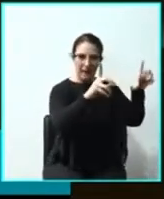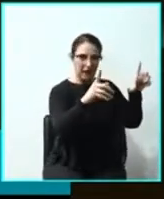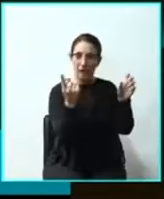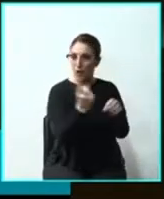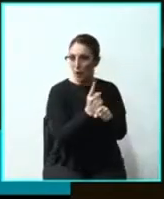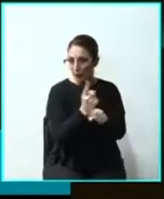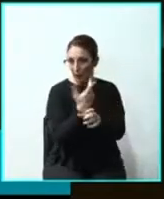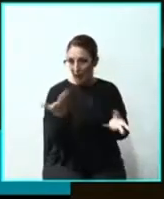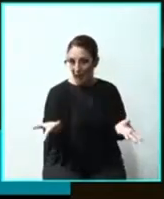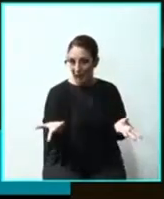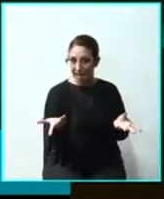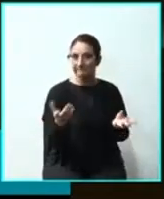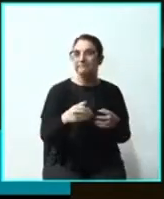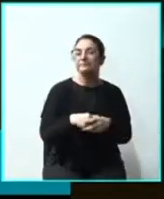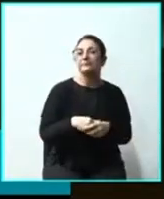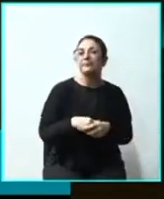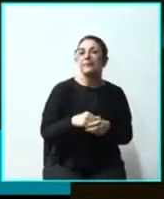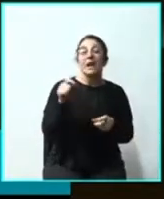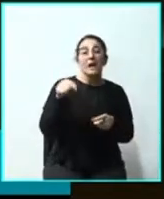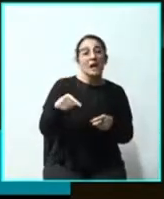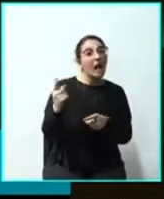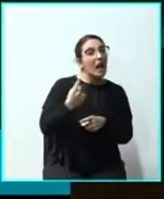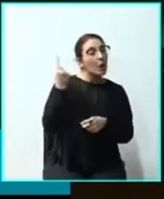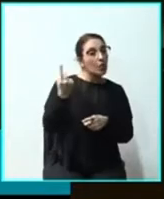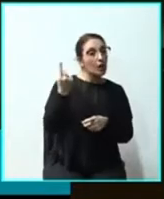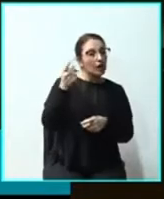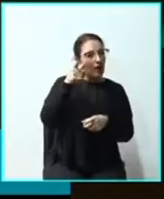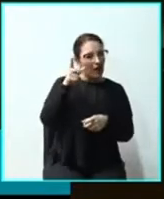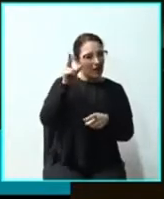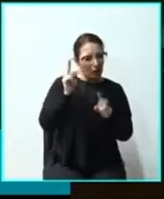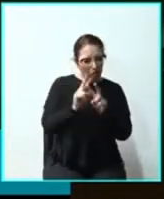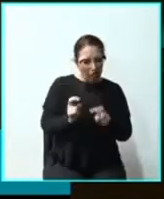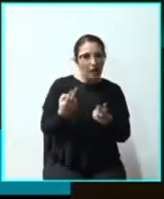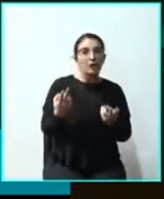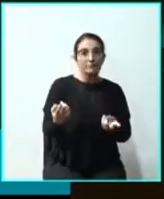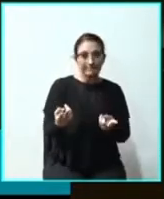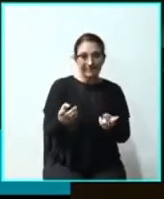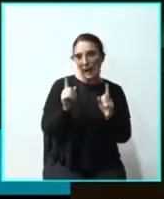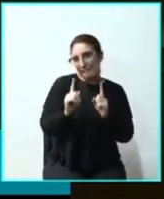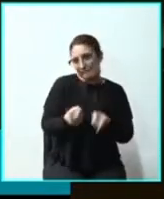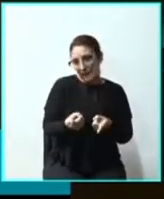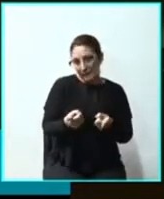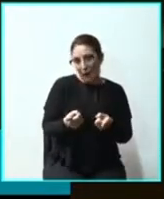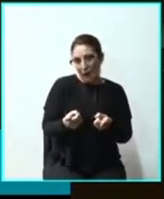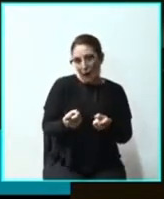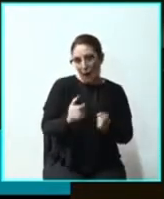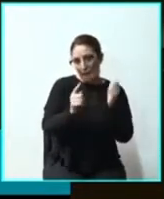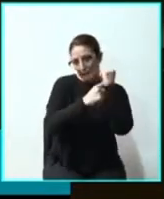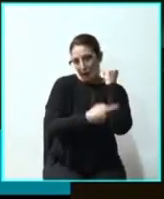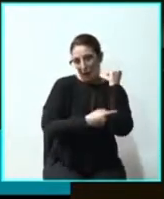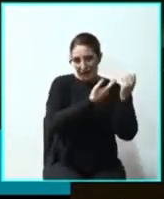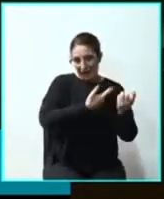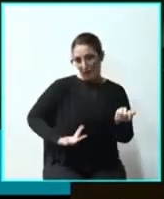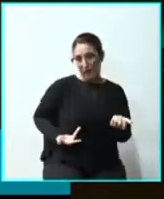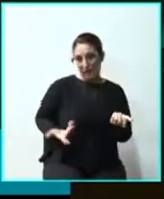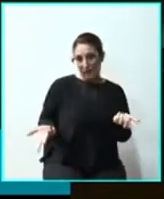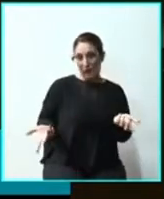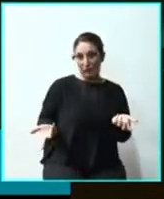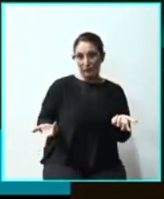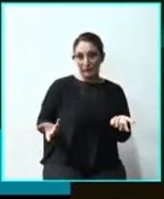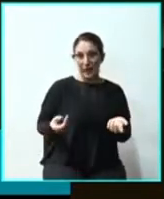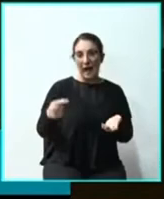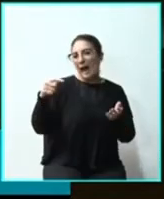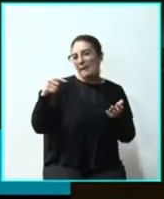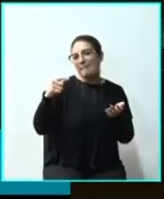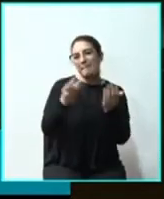estas imágenes, mientras que la autoridad de aplicación sigue siendo el Poder Ejecutivo, el jefe de gobierno que articula, el Ministerio